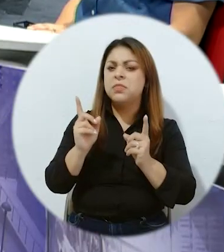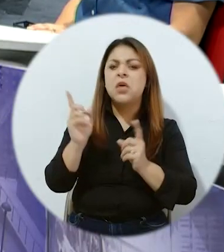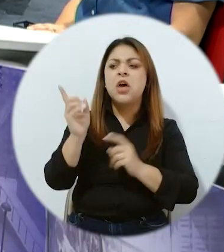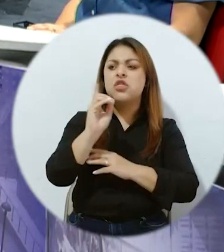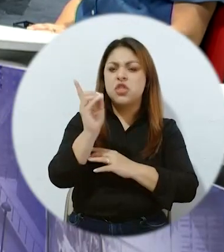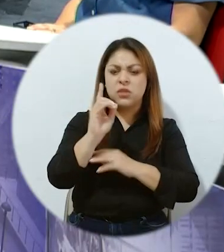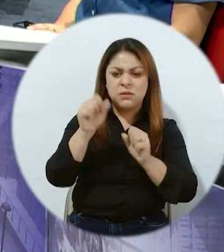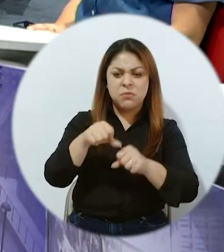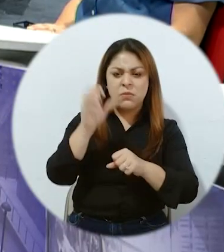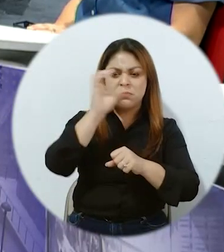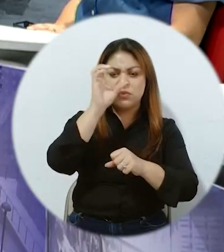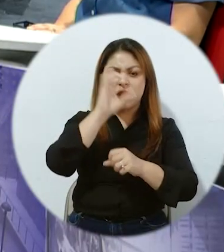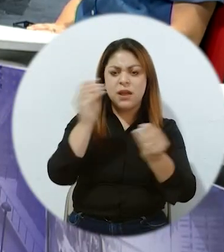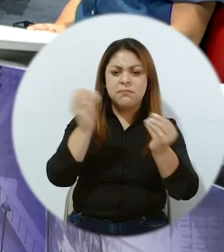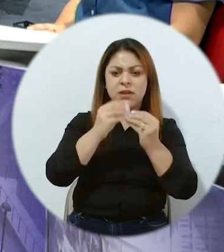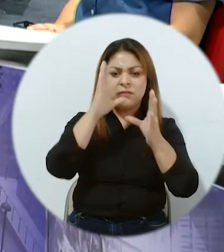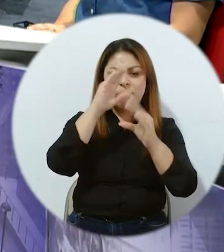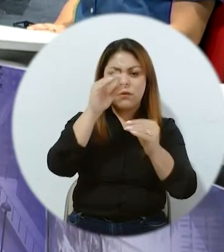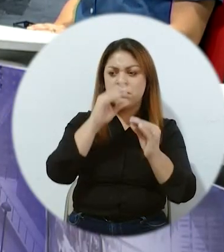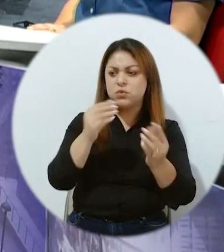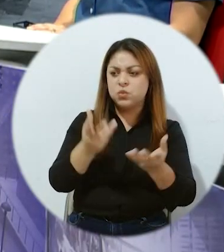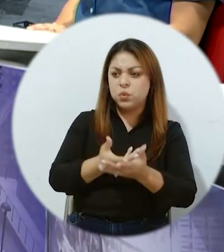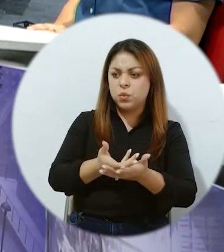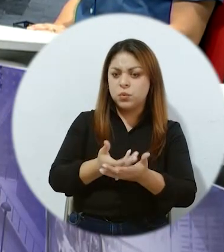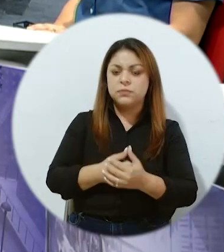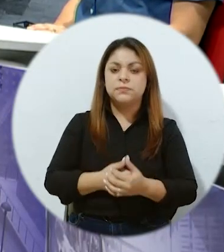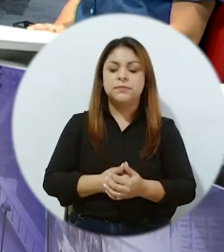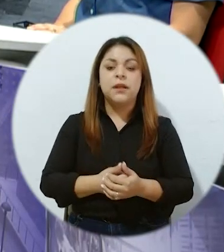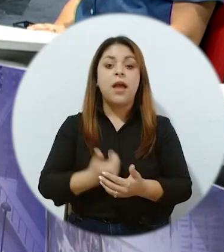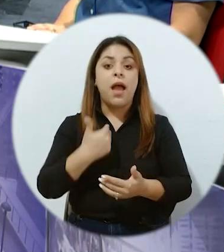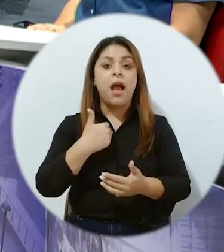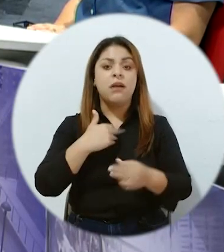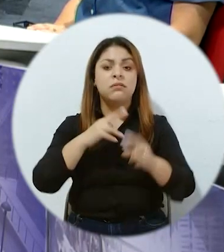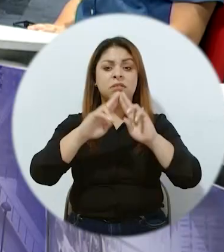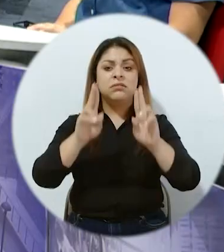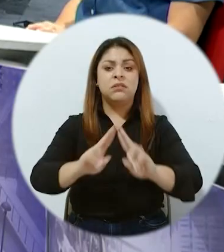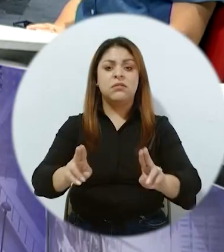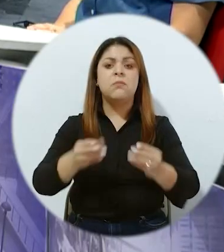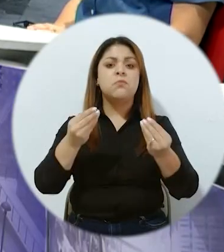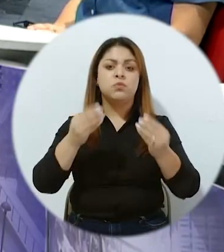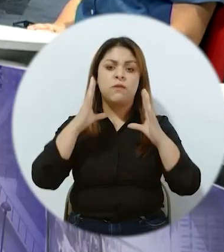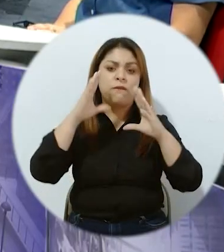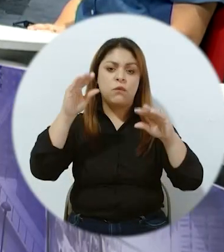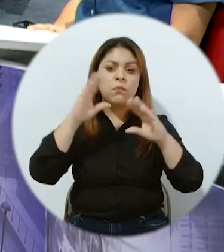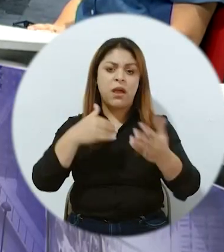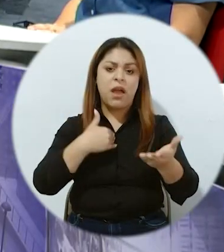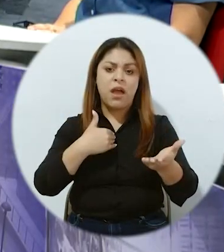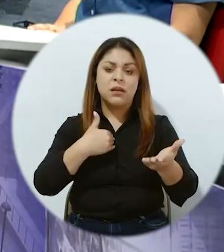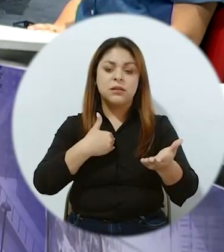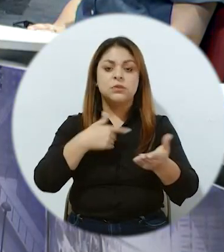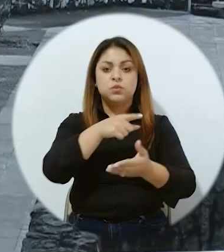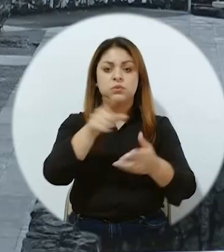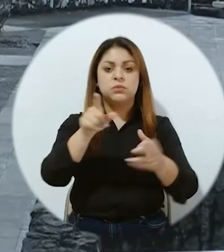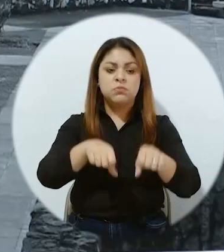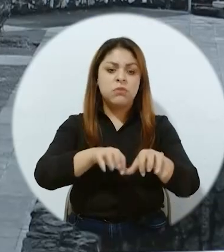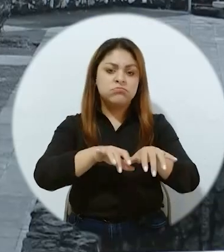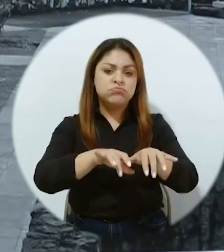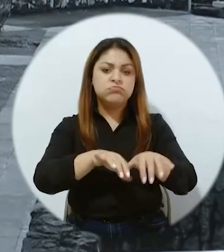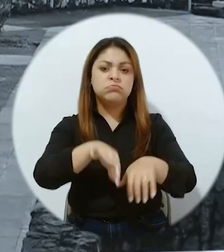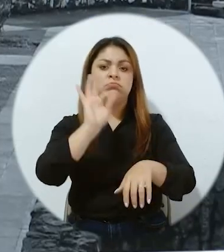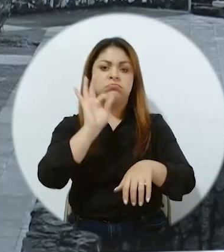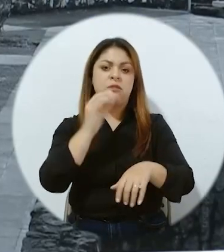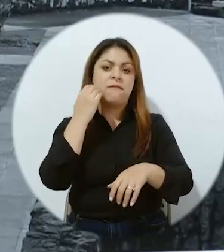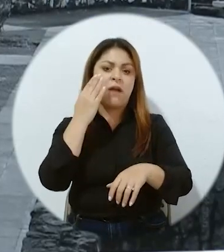información sobre las prácticas agroecológicas? Y hay mucha información disponible en Internet hoy en día, afortunadamente, y las personas pueden encontrar con